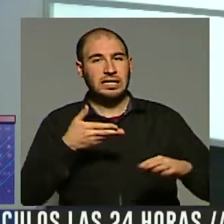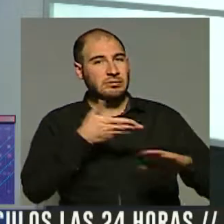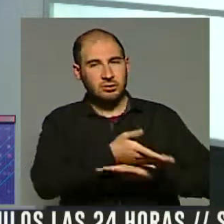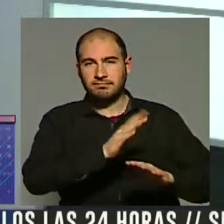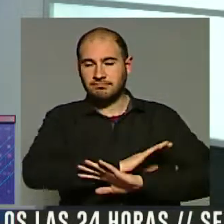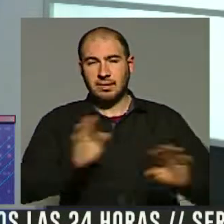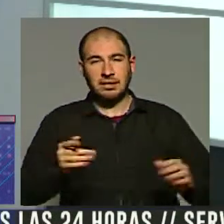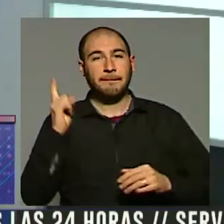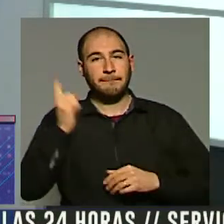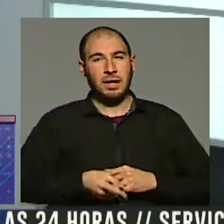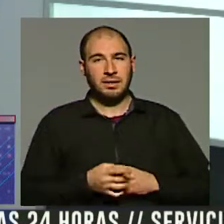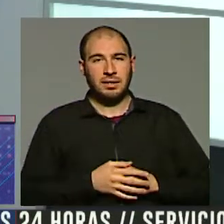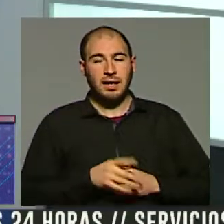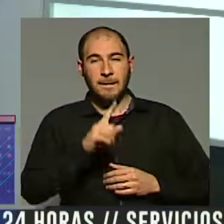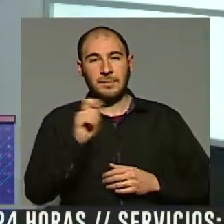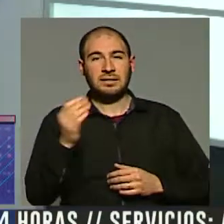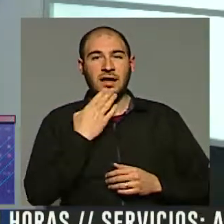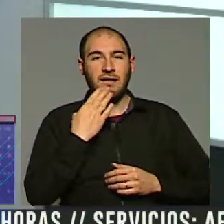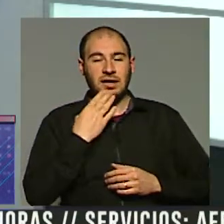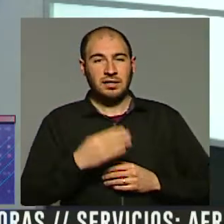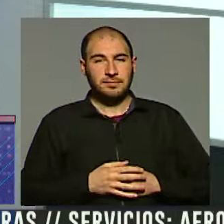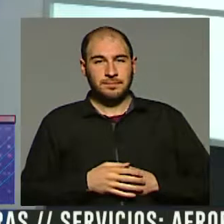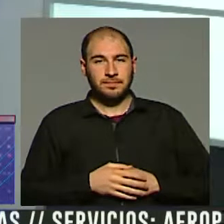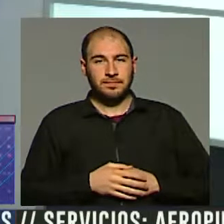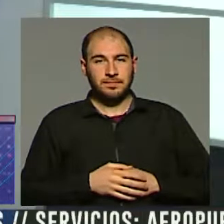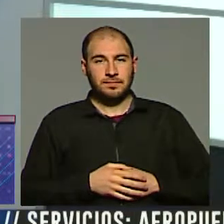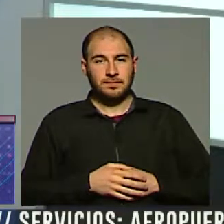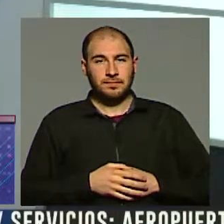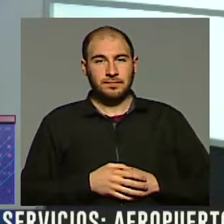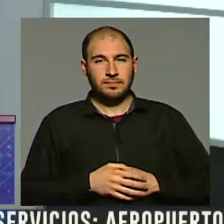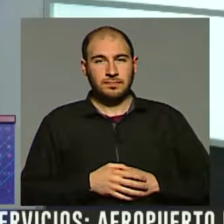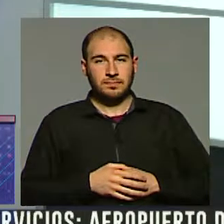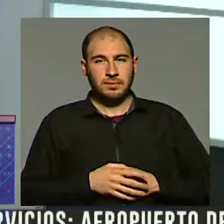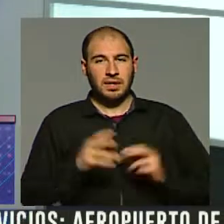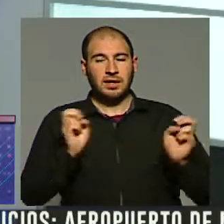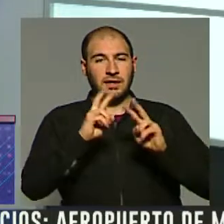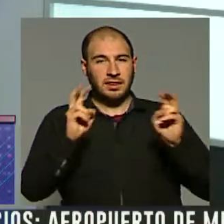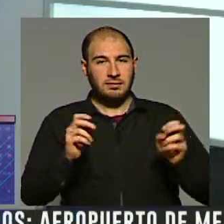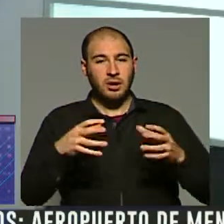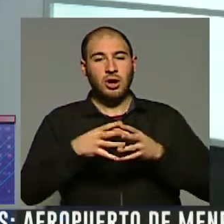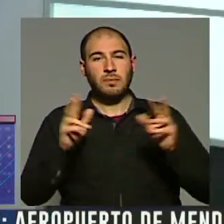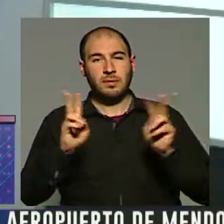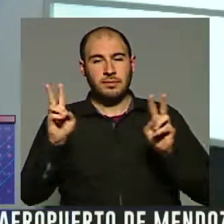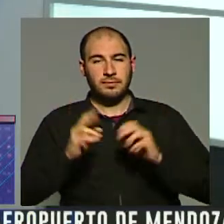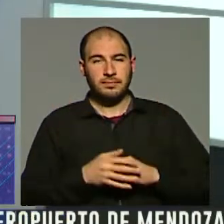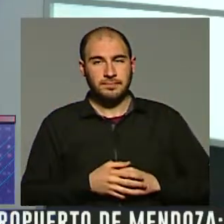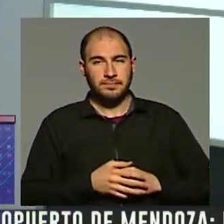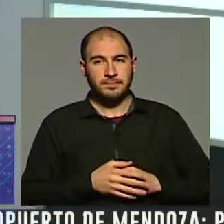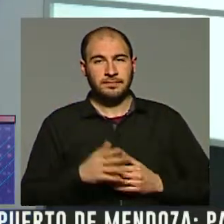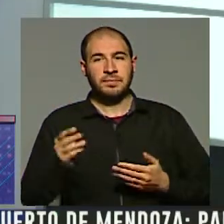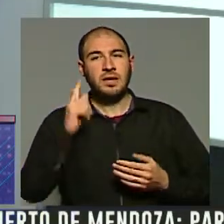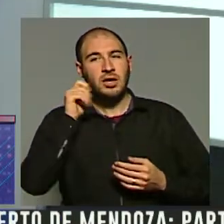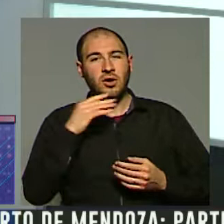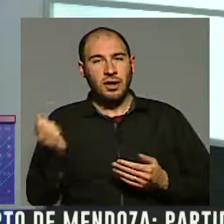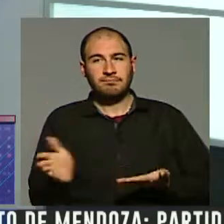intervención impuesta en el mes de abril en lo que tiene que ver con el Partido Justicialista, dejando de lado a Gioja